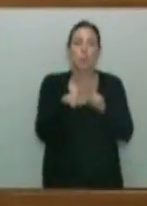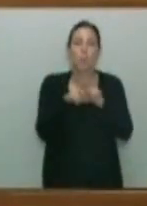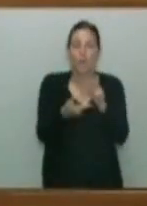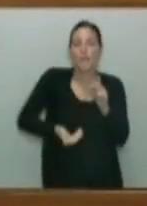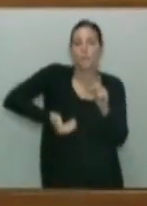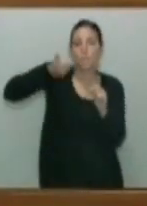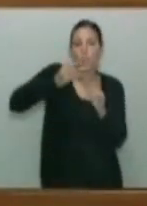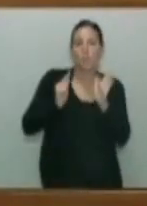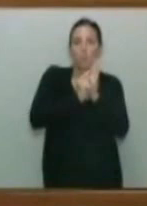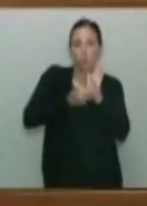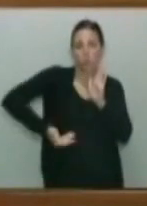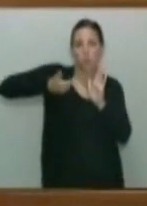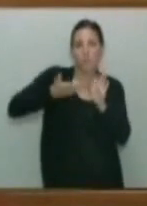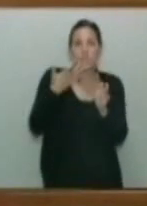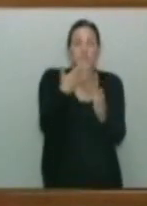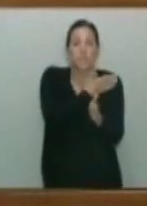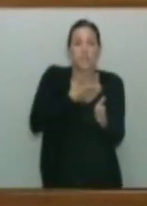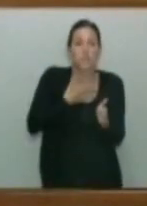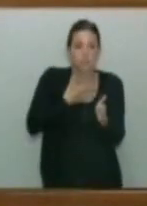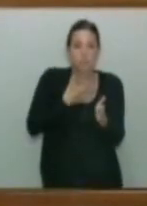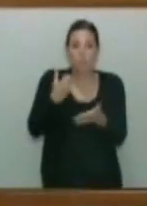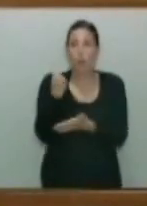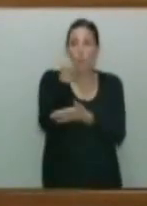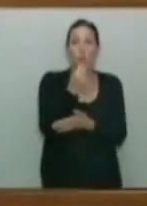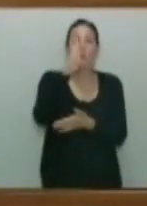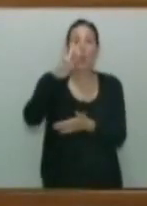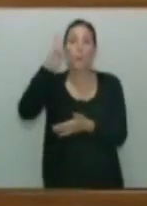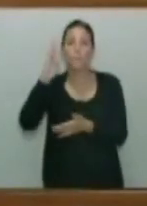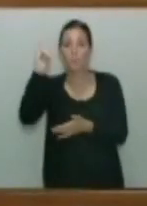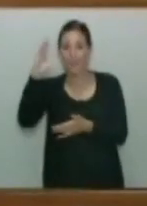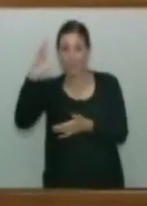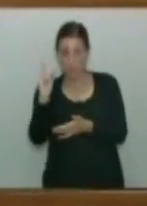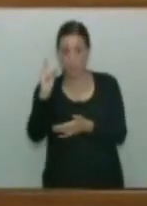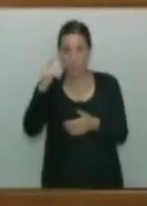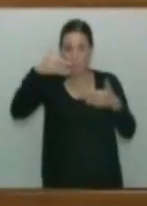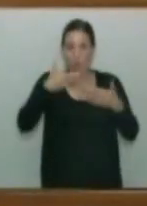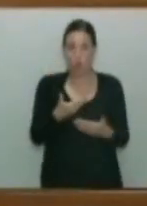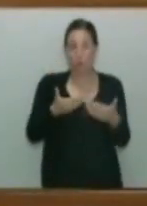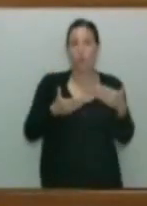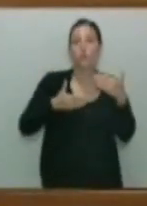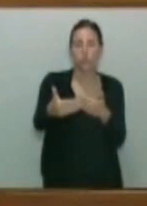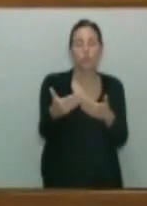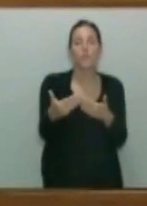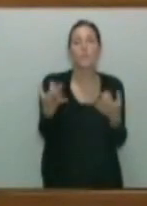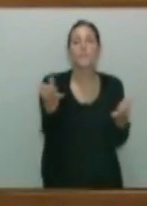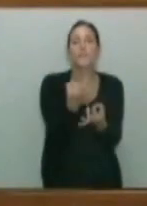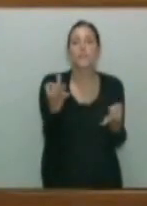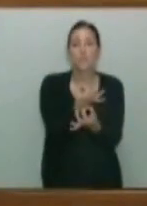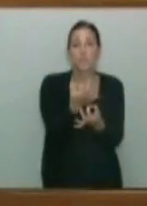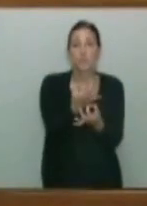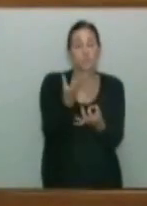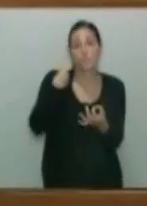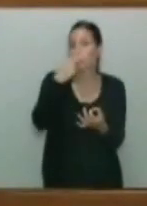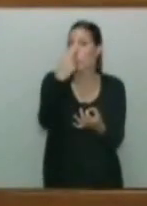Y quien quiera contar con el apoyo de UPyD, presente y futuro, tendrá que comprometerse a esta